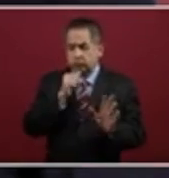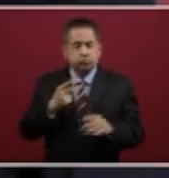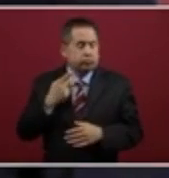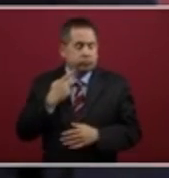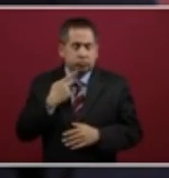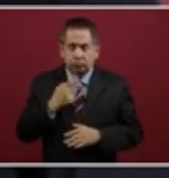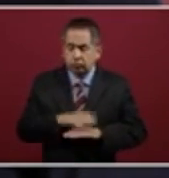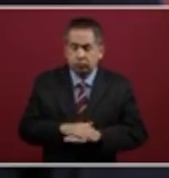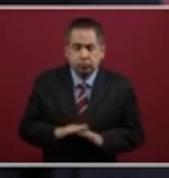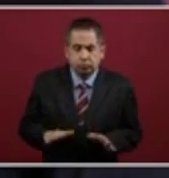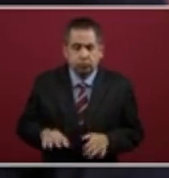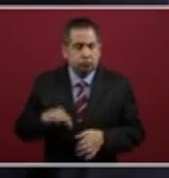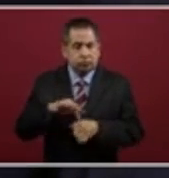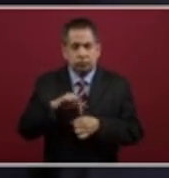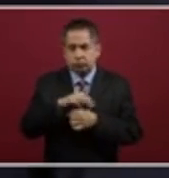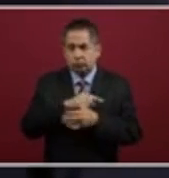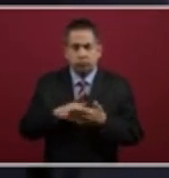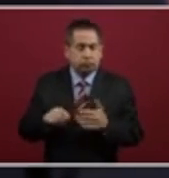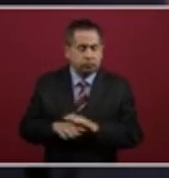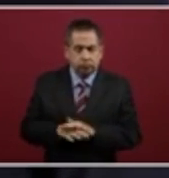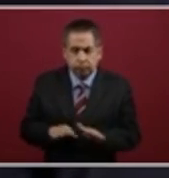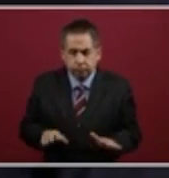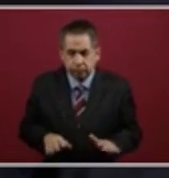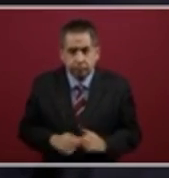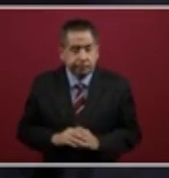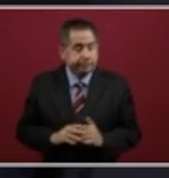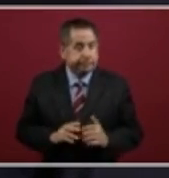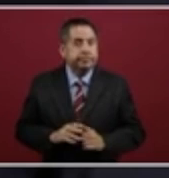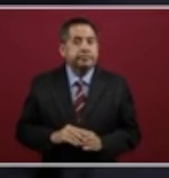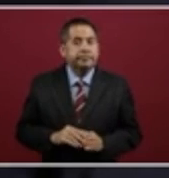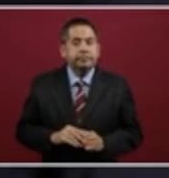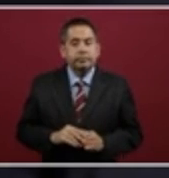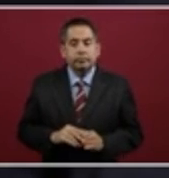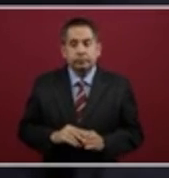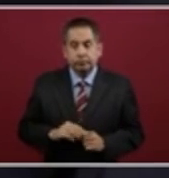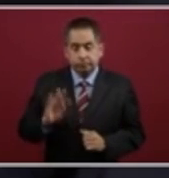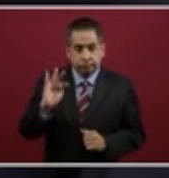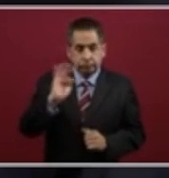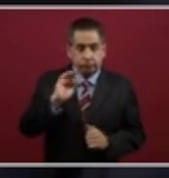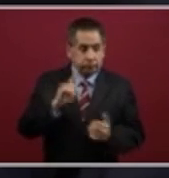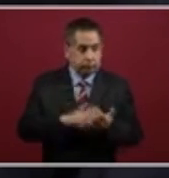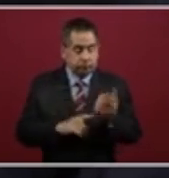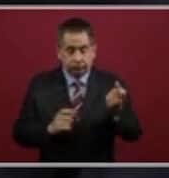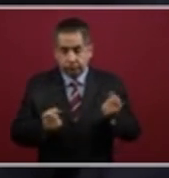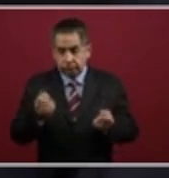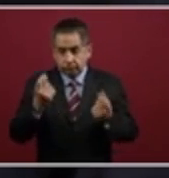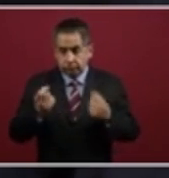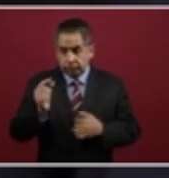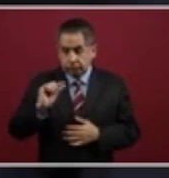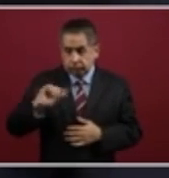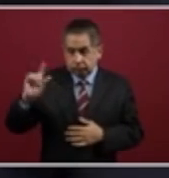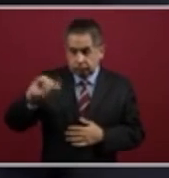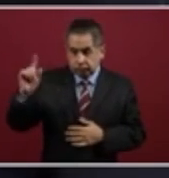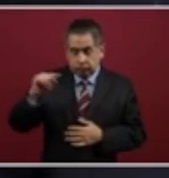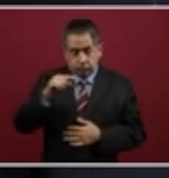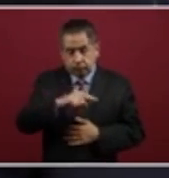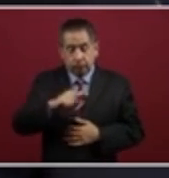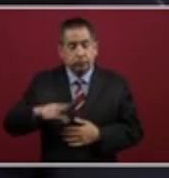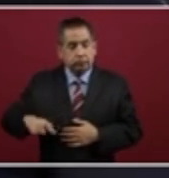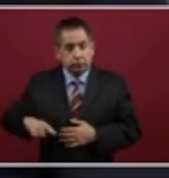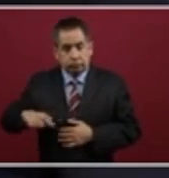políticos electorales si algún funcionario del